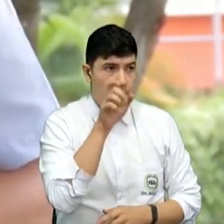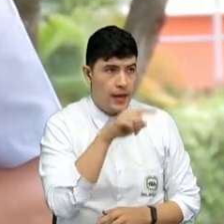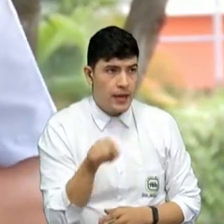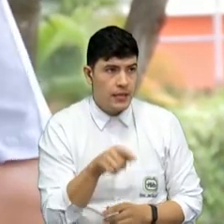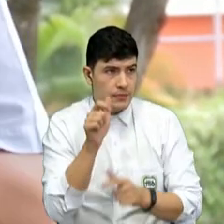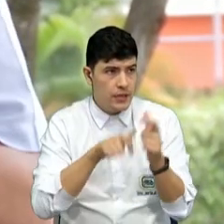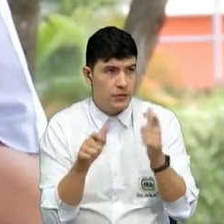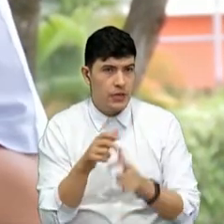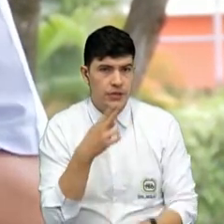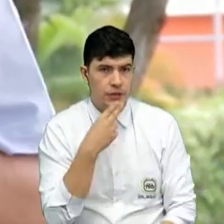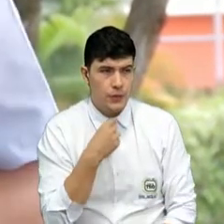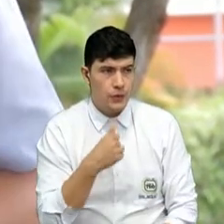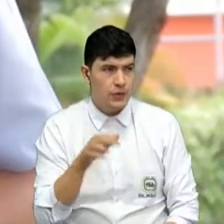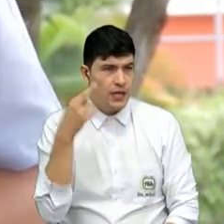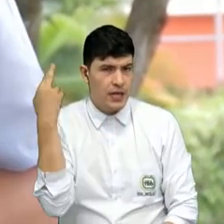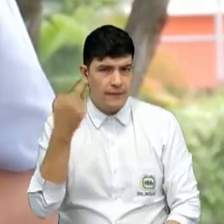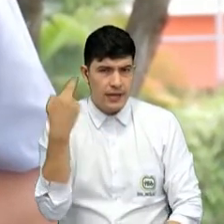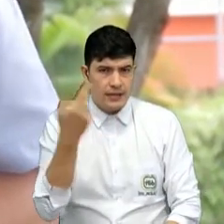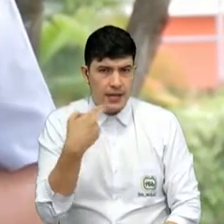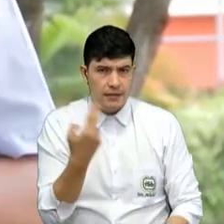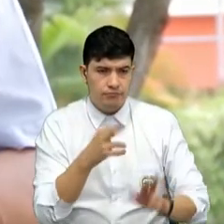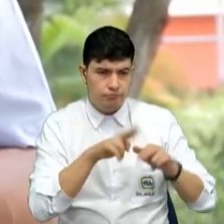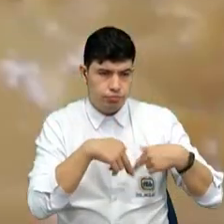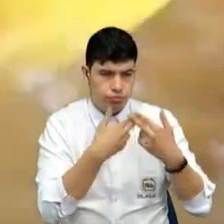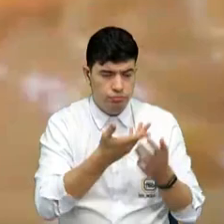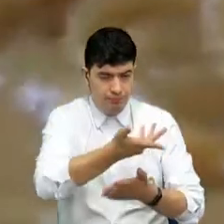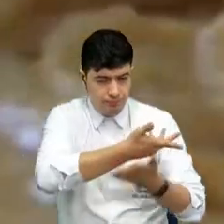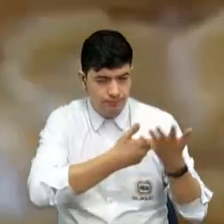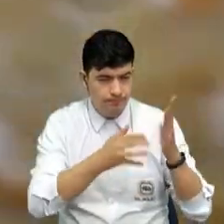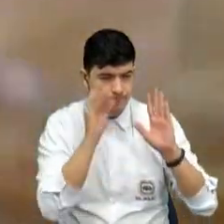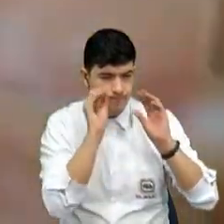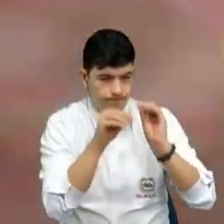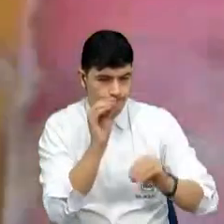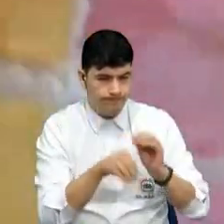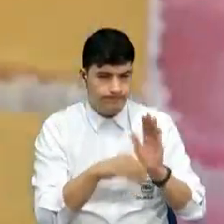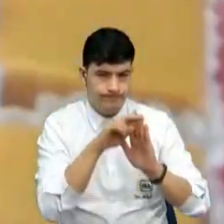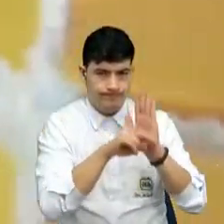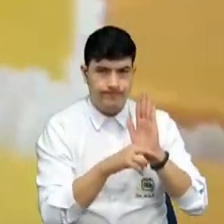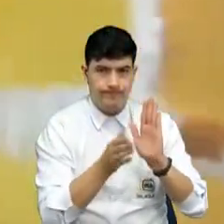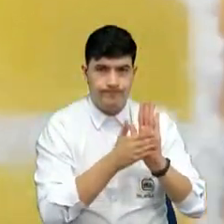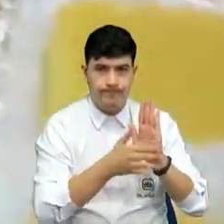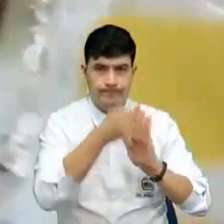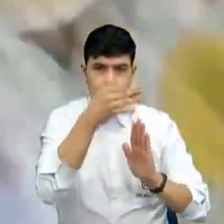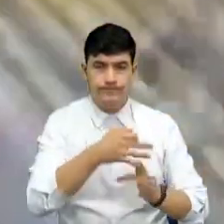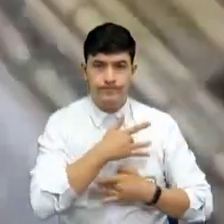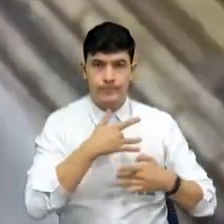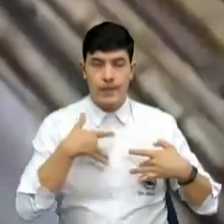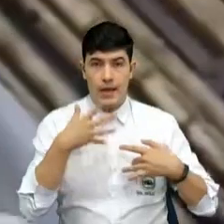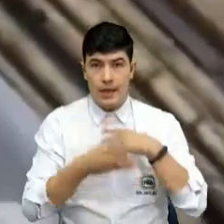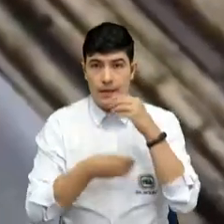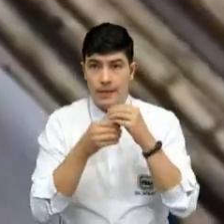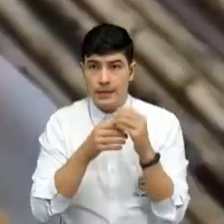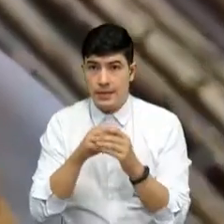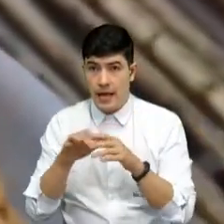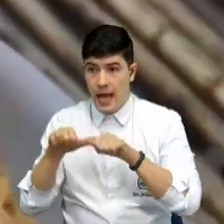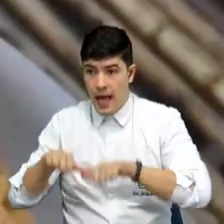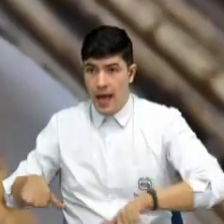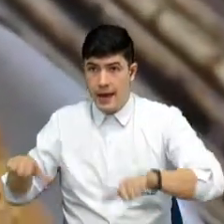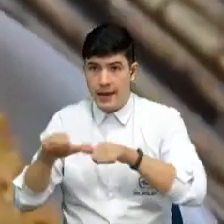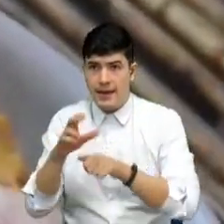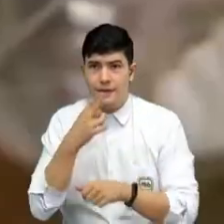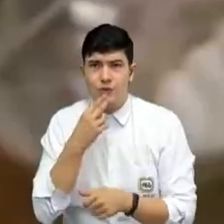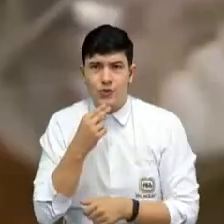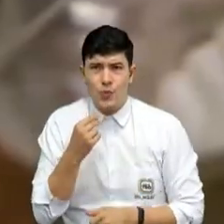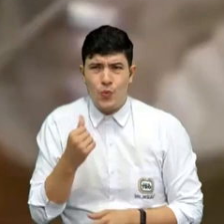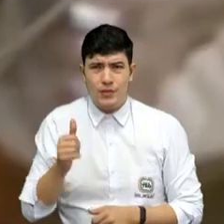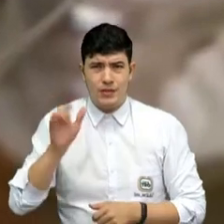verificar protocolos de bioseguridad y todos los lineamientos que se seguirán con los restaurantes en general, pero particularmente con nuestro sector del dulce, que es el turismo